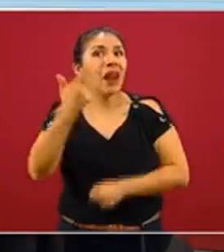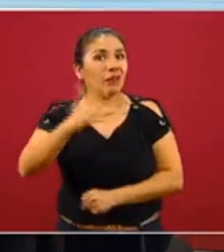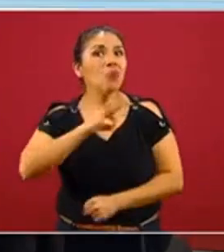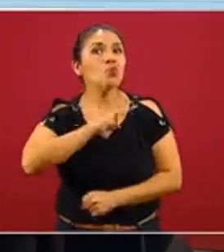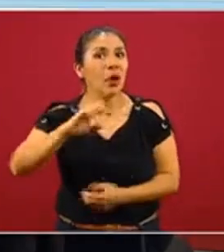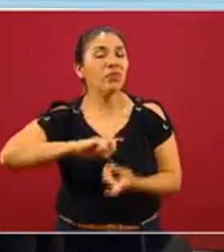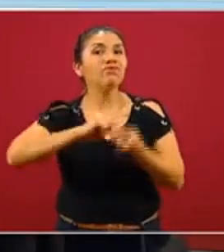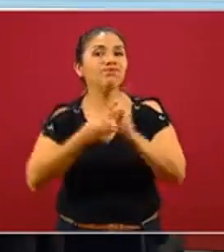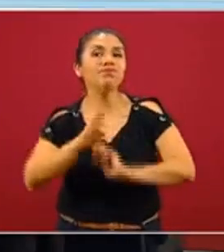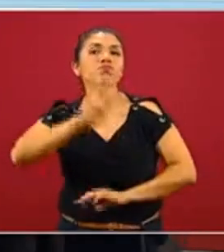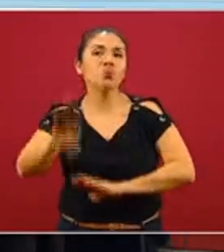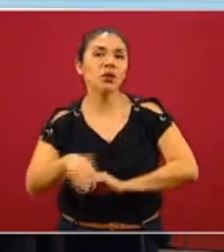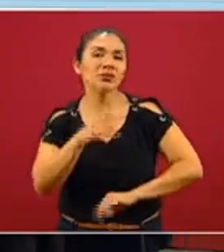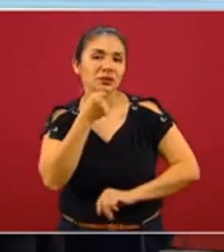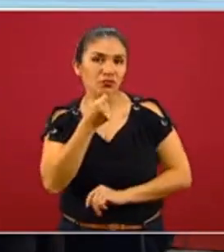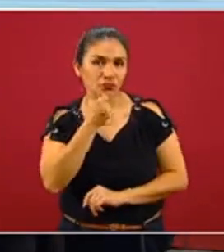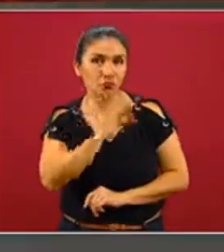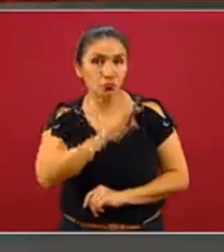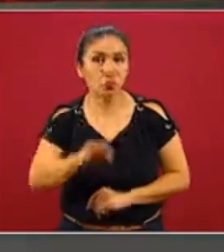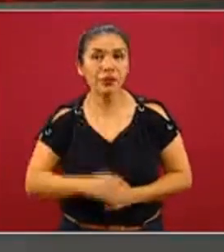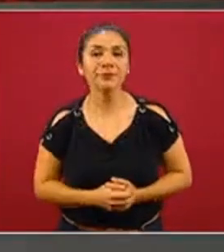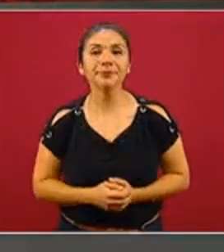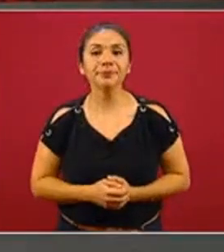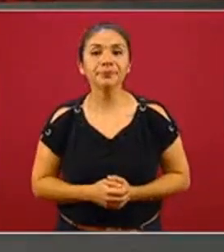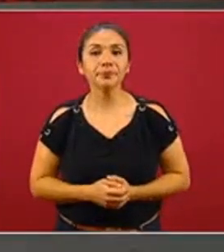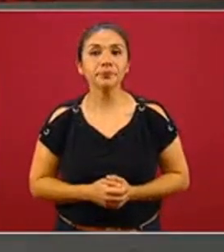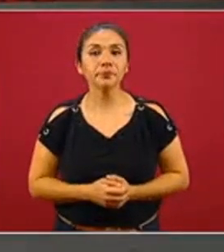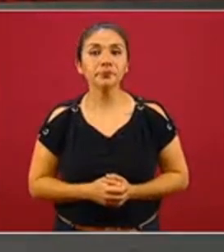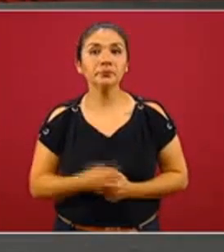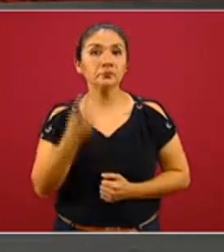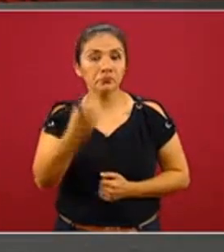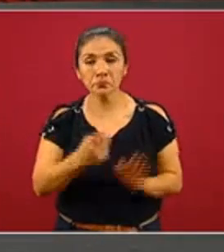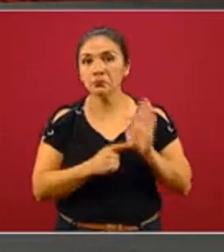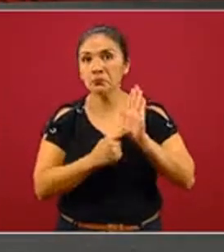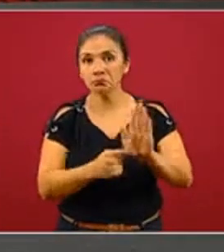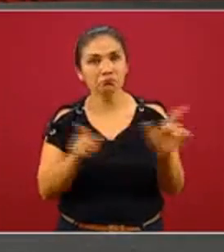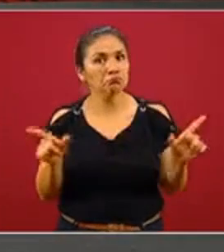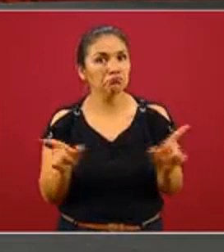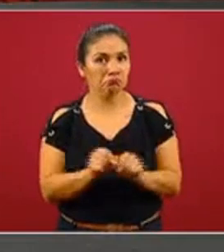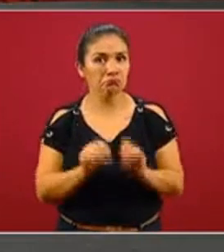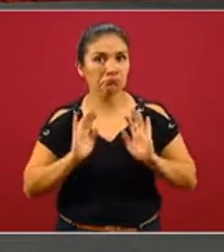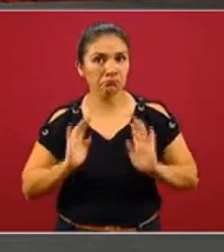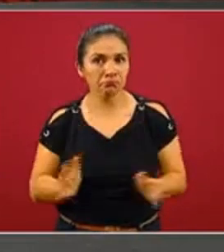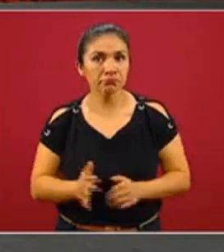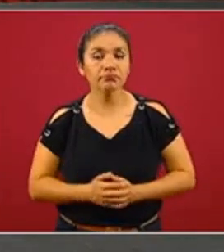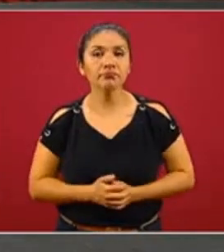a mortalidad. Hasta aquí dejo mi presentación.